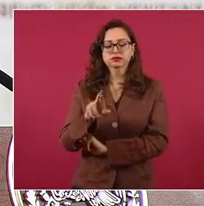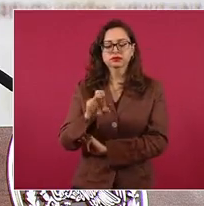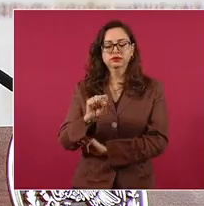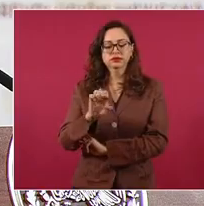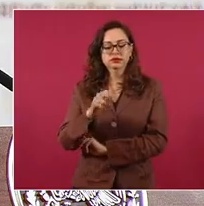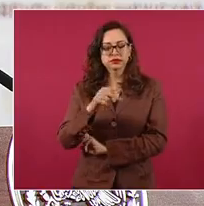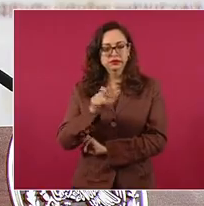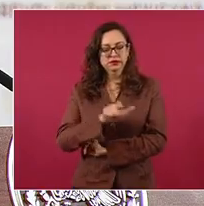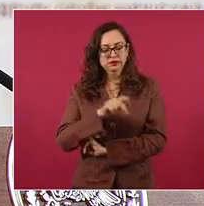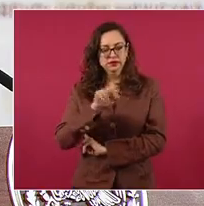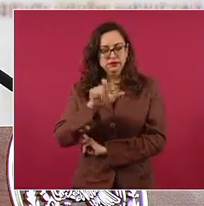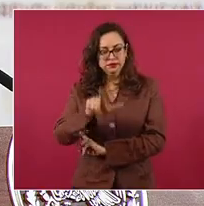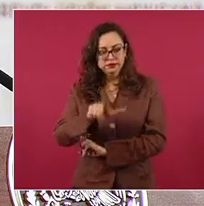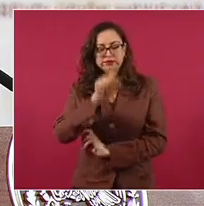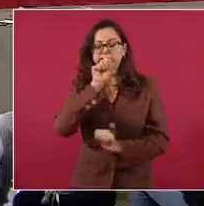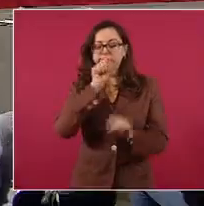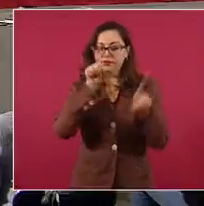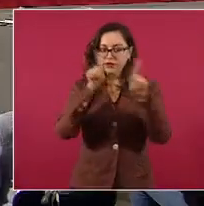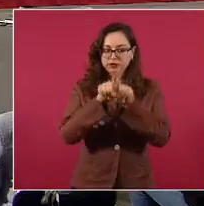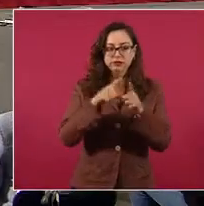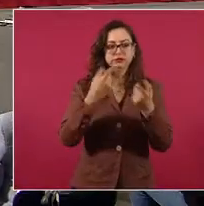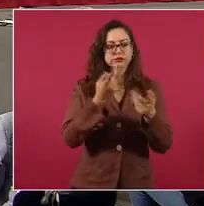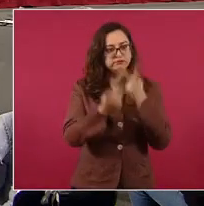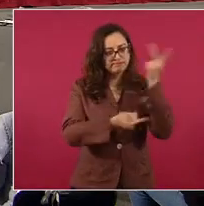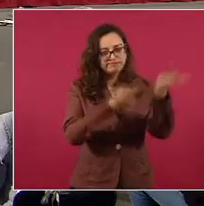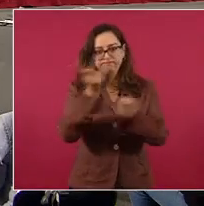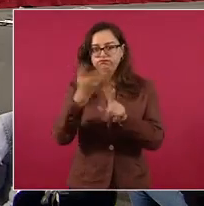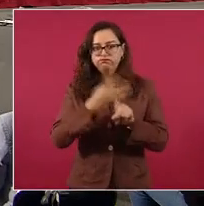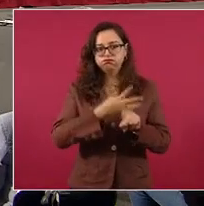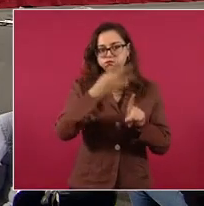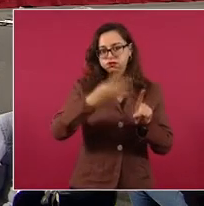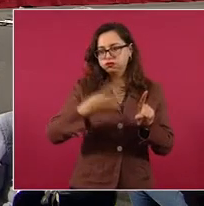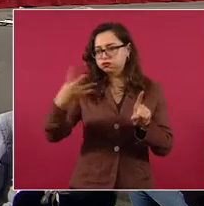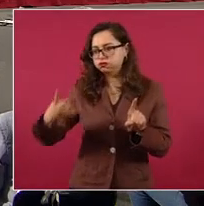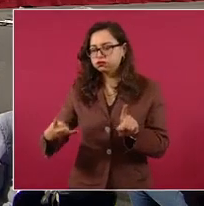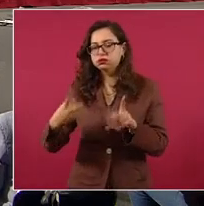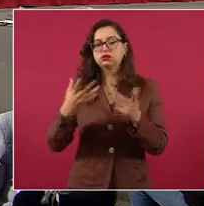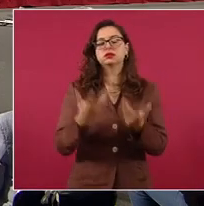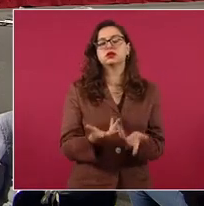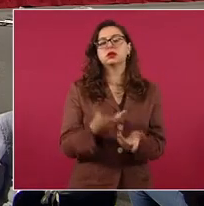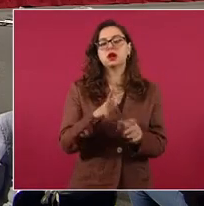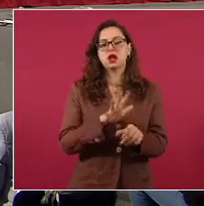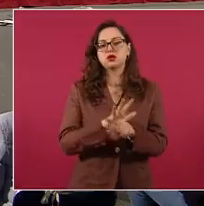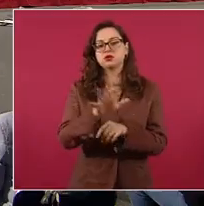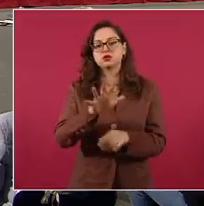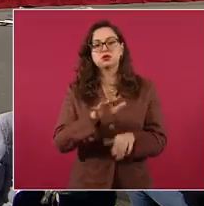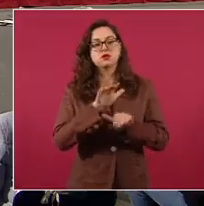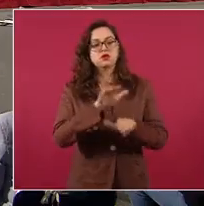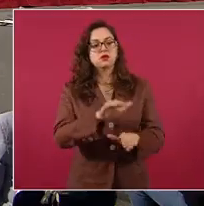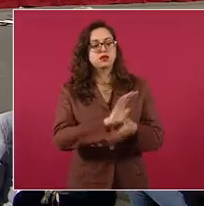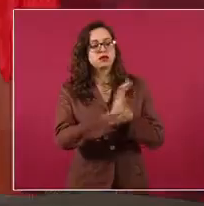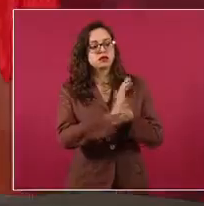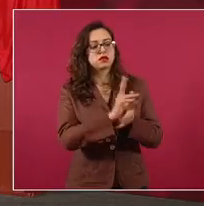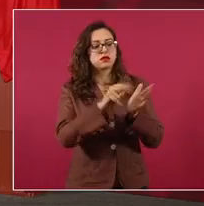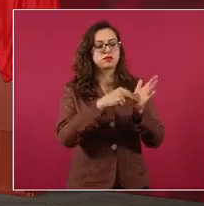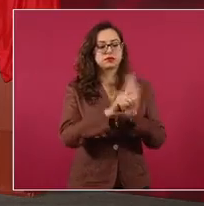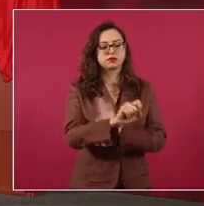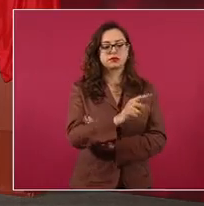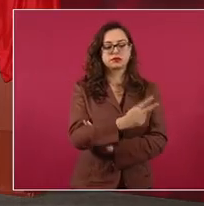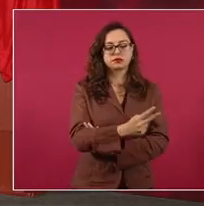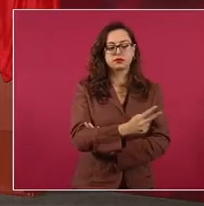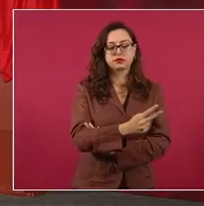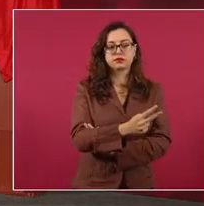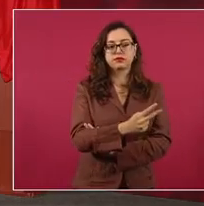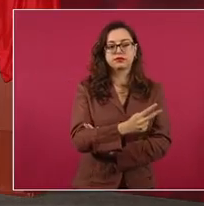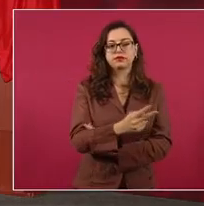país, la encuesta nacional sobre diversidad sexual, la encuesta nacional sobre discriminación 2022, el sistema